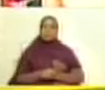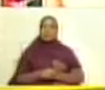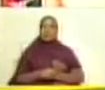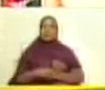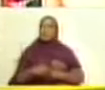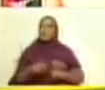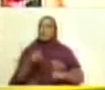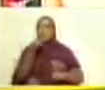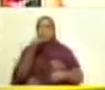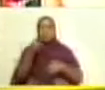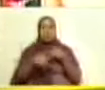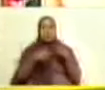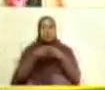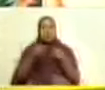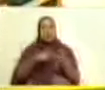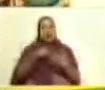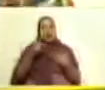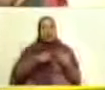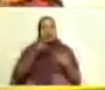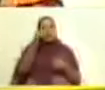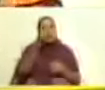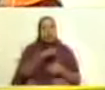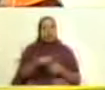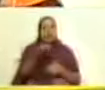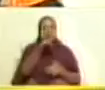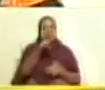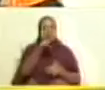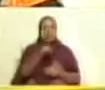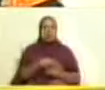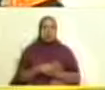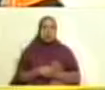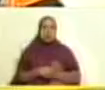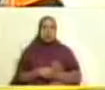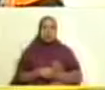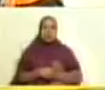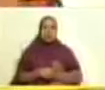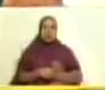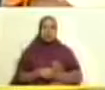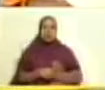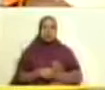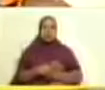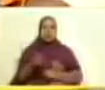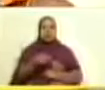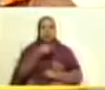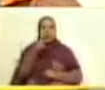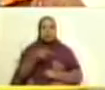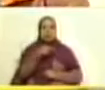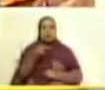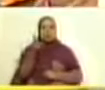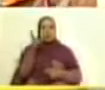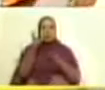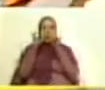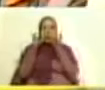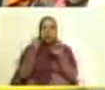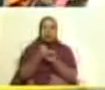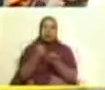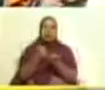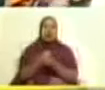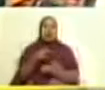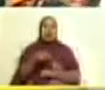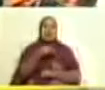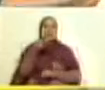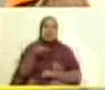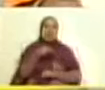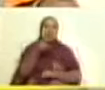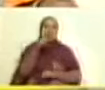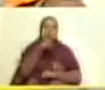he tomado de todas las propuestas. En la transformación política hemos escuchado a Yelitza Bernal